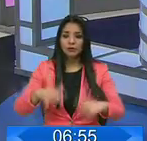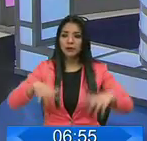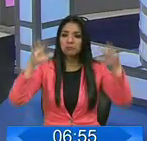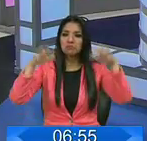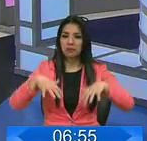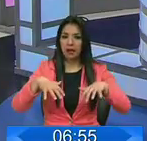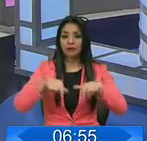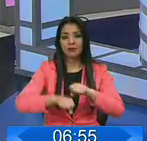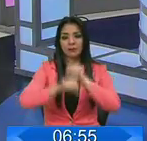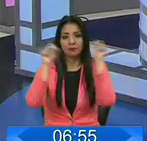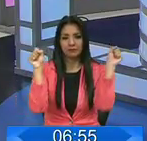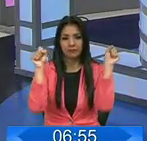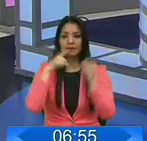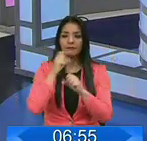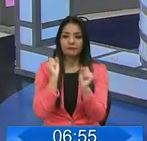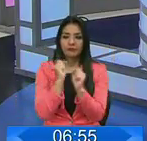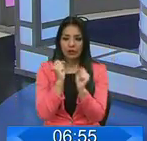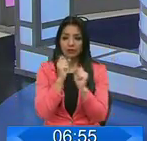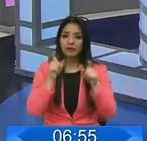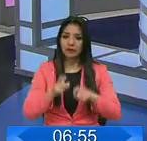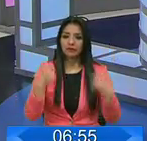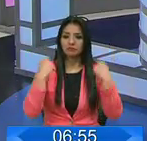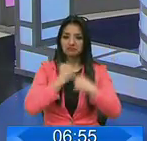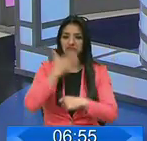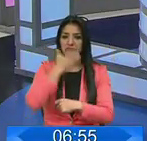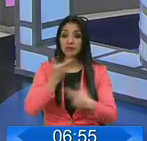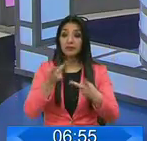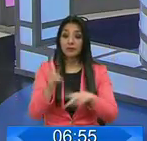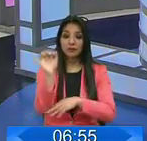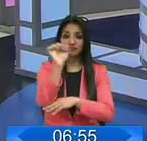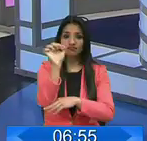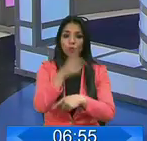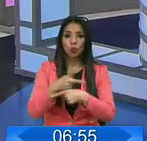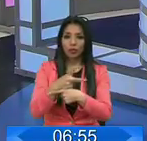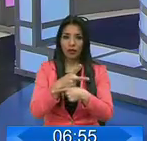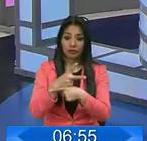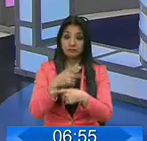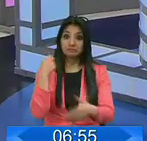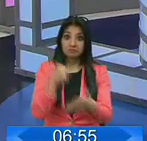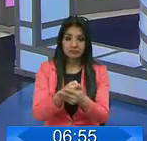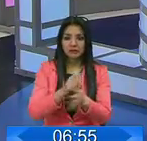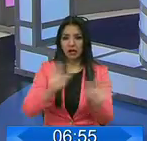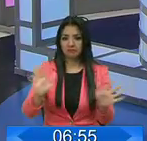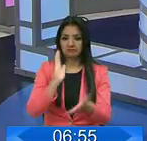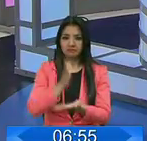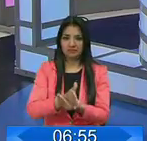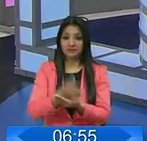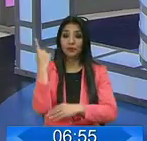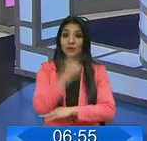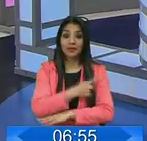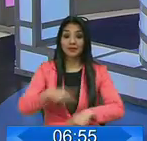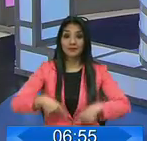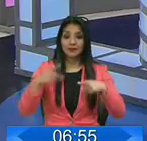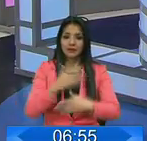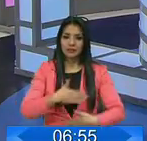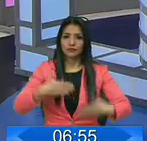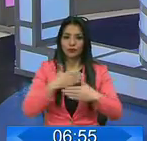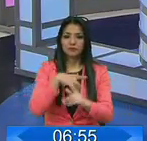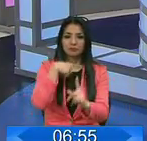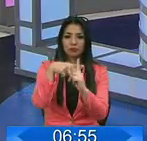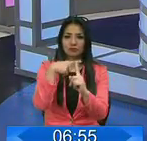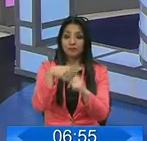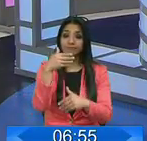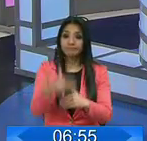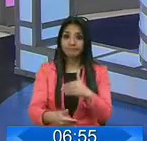que hay que cuidarse, por favor, salga bien abrigado y por supuesto maneje con cuidado para evitar los accidentes. Viviendo un día a la vez, positivos, hay mucho para contarles. Las próximas dos